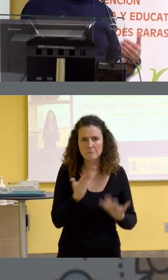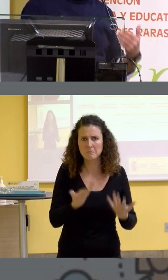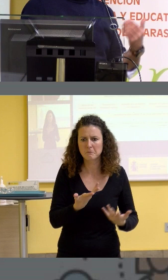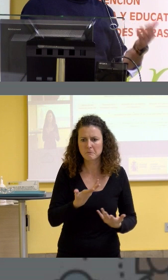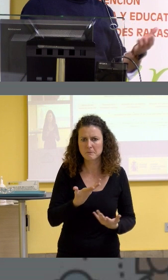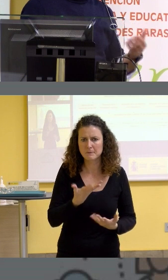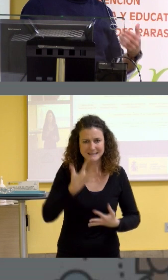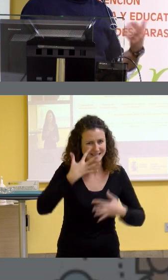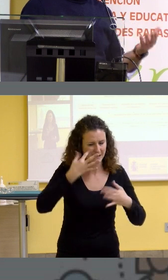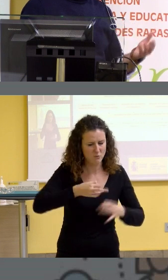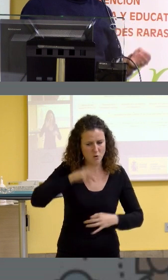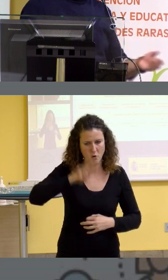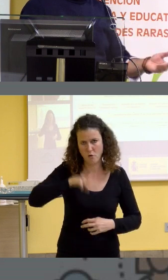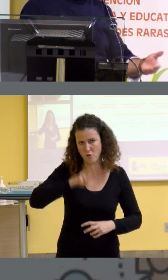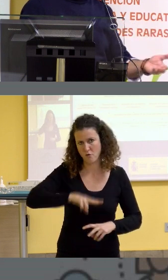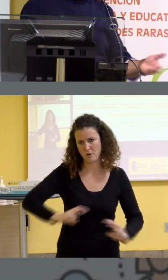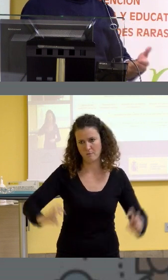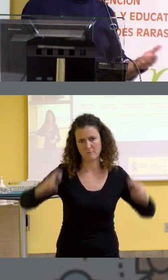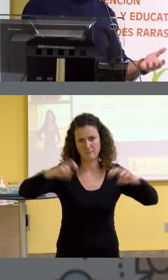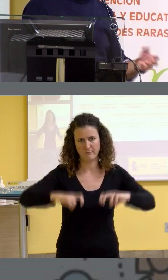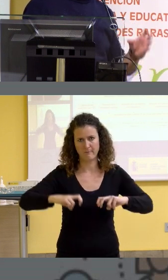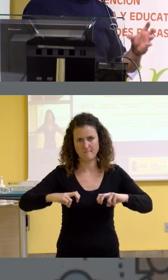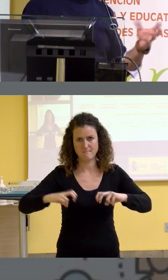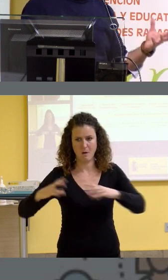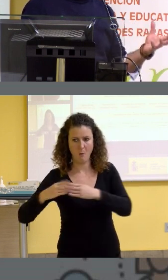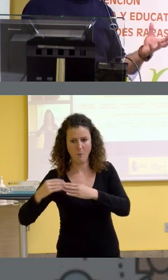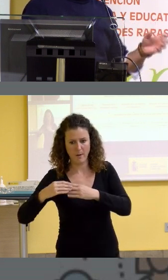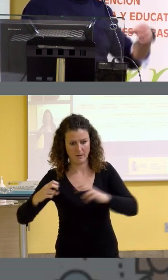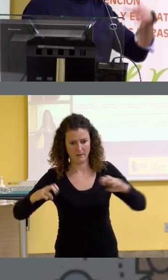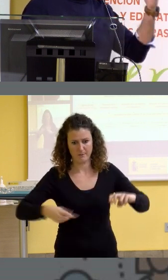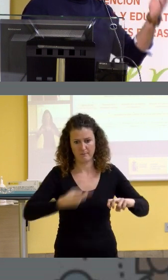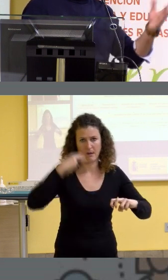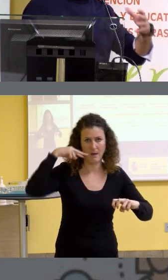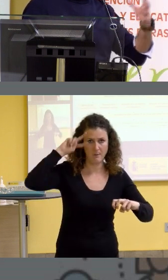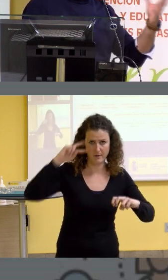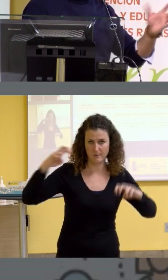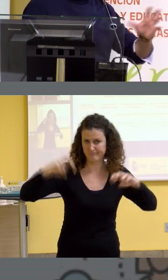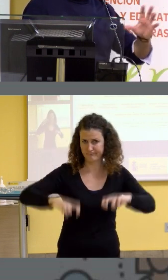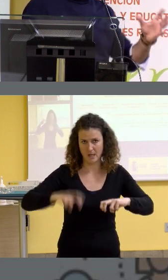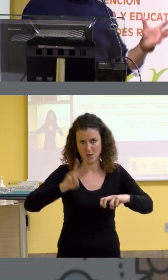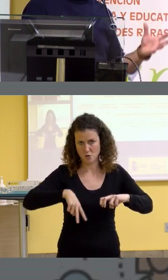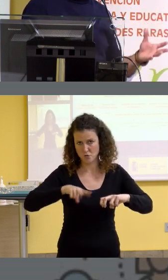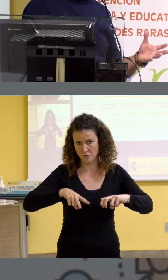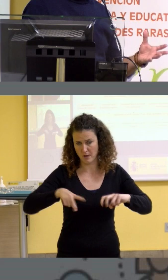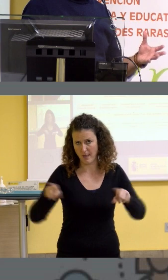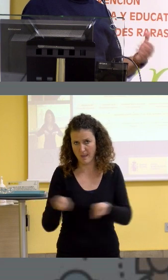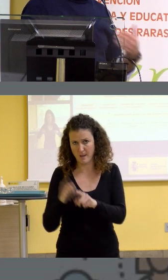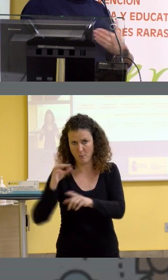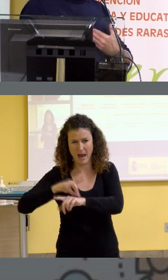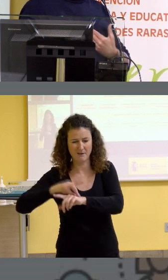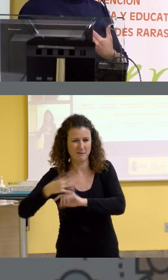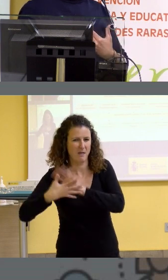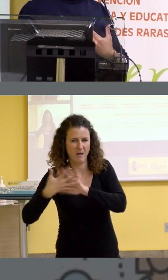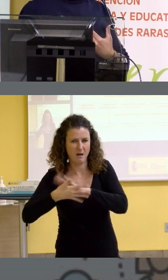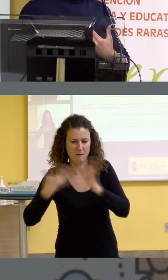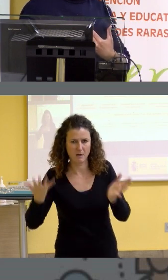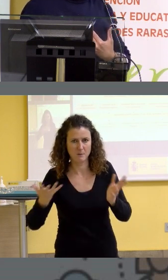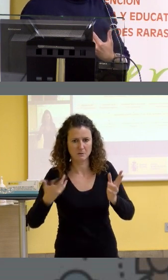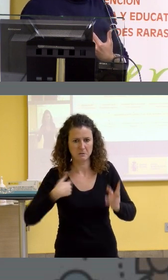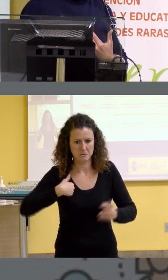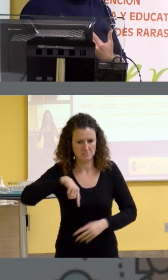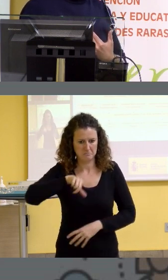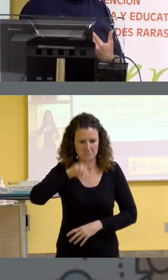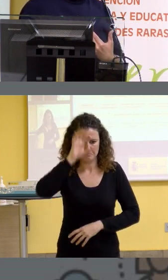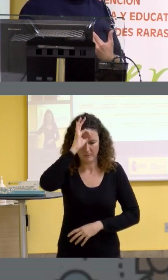habían sentado delante de una persona con una demencia o se habían mirado en un diccionario la definición de demencia, da igual si hablamos de Parkinson genético o de lo que sea. No las sabía resolver ni yo